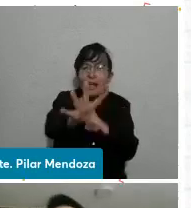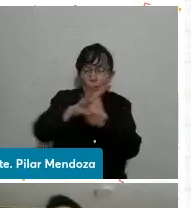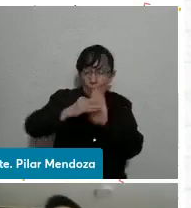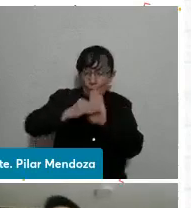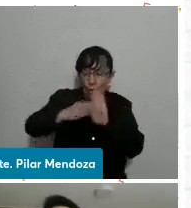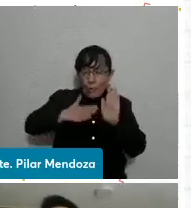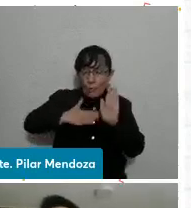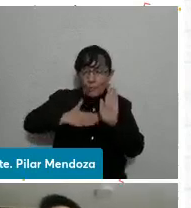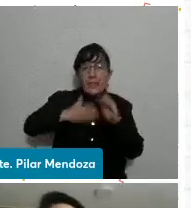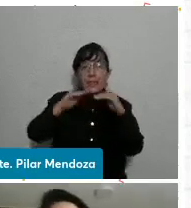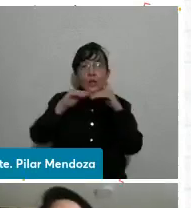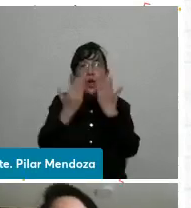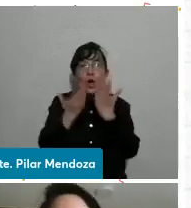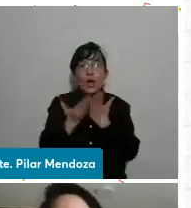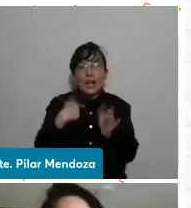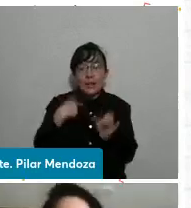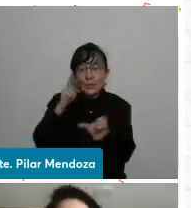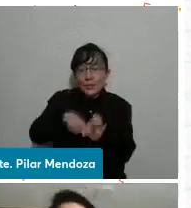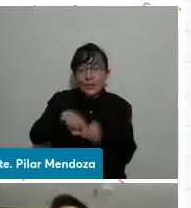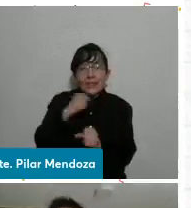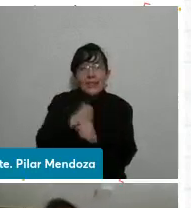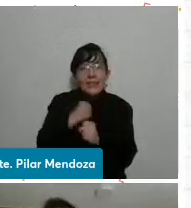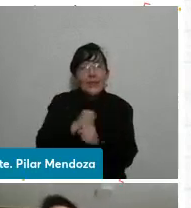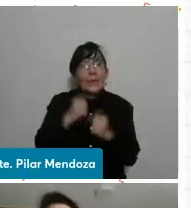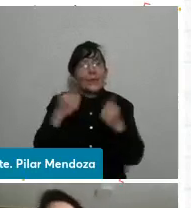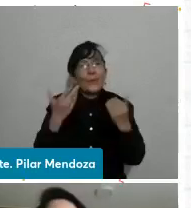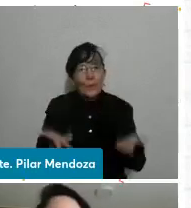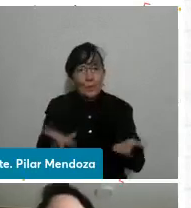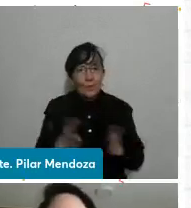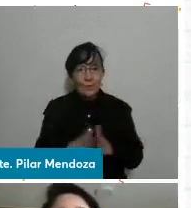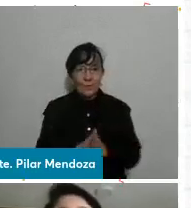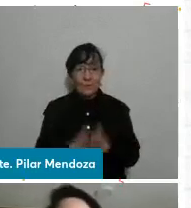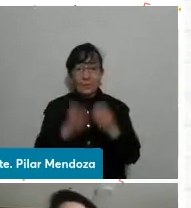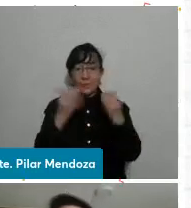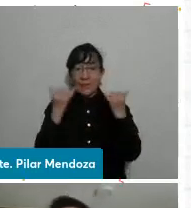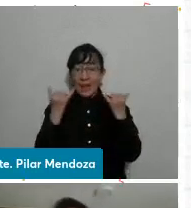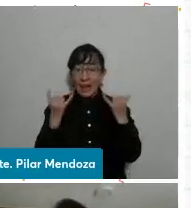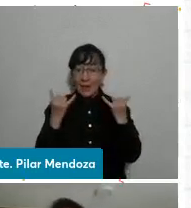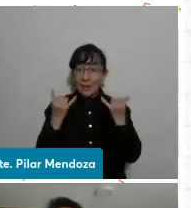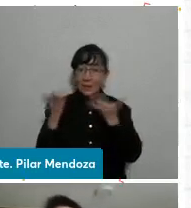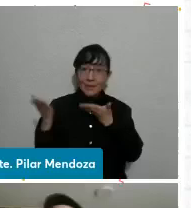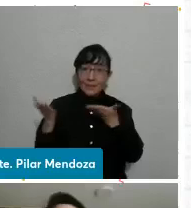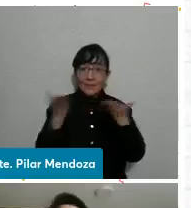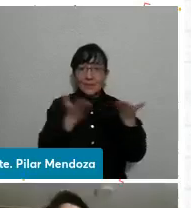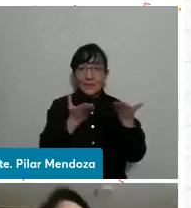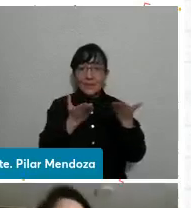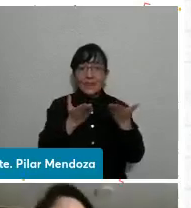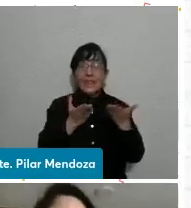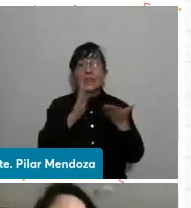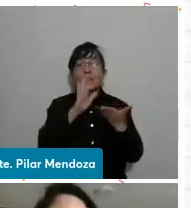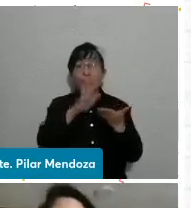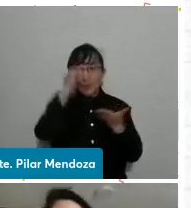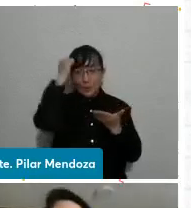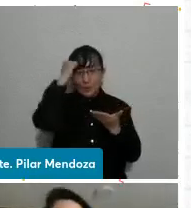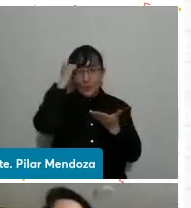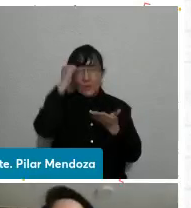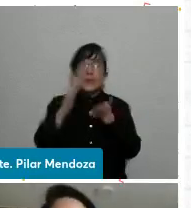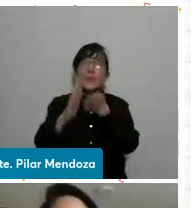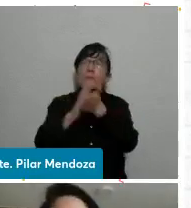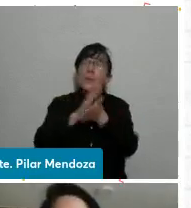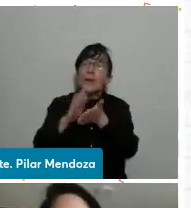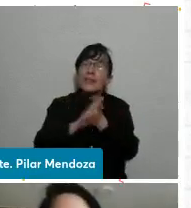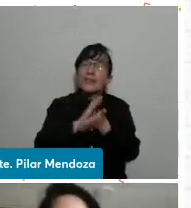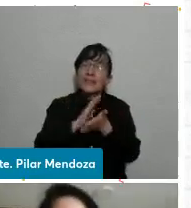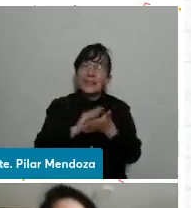en mi colegio, en mi institución educativa? Entonces, aquí vamos a dar la palabra a los profes para que nos cuenten